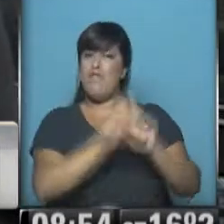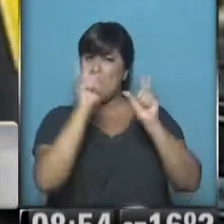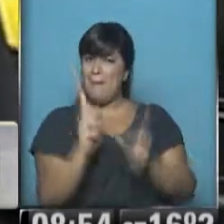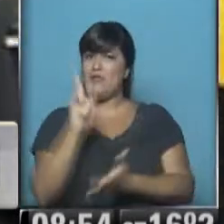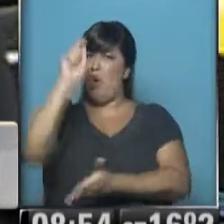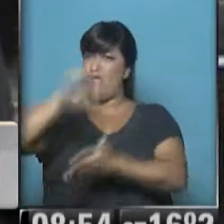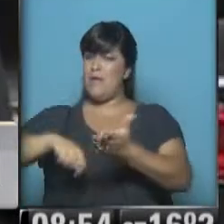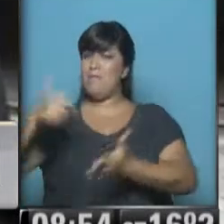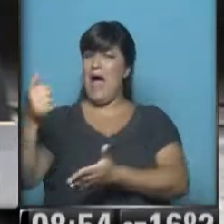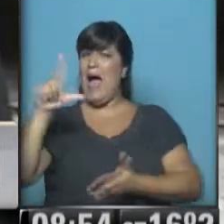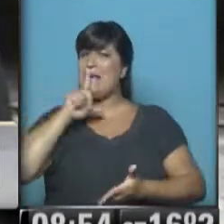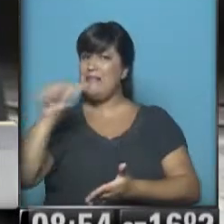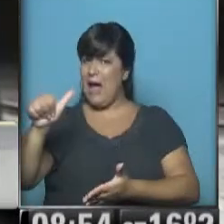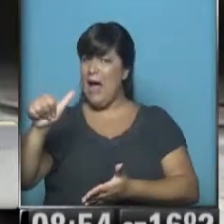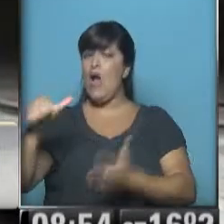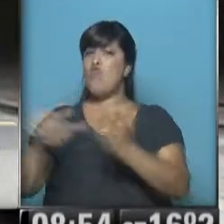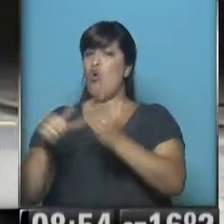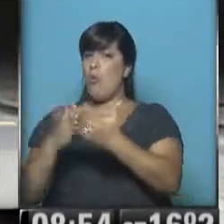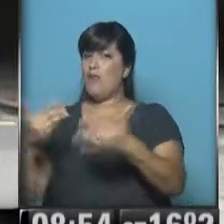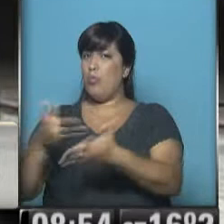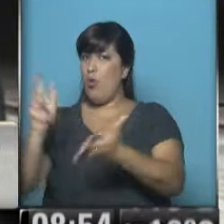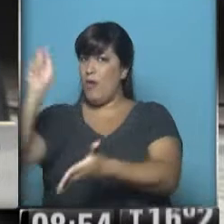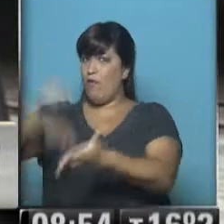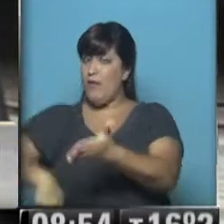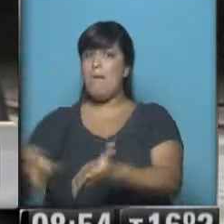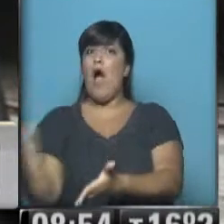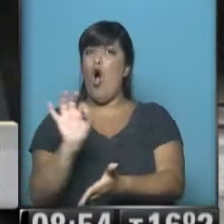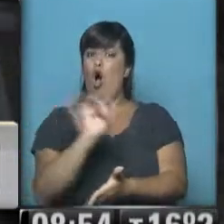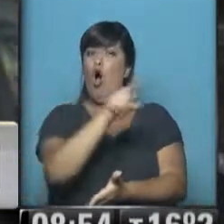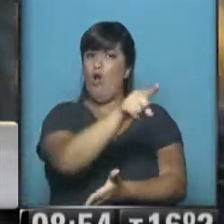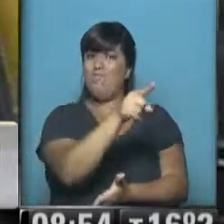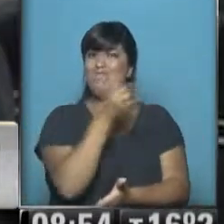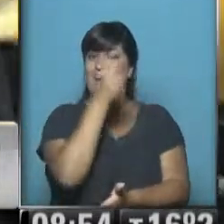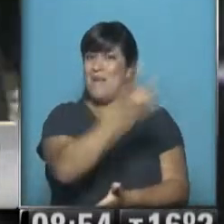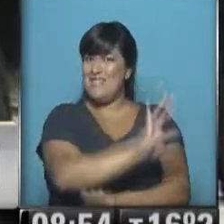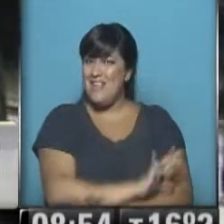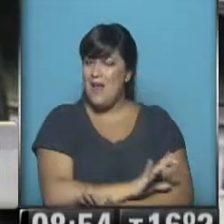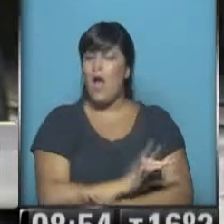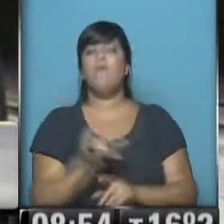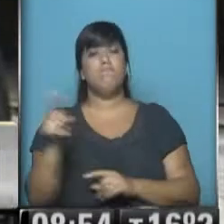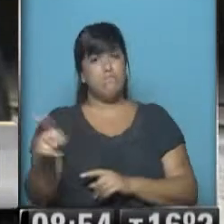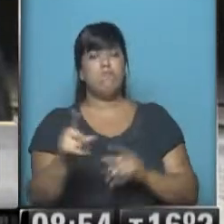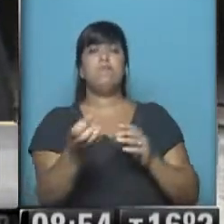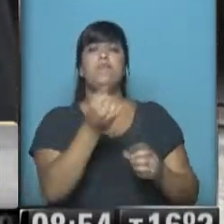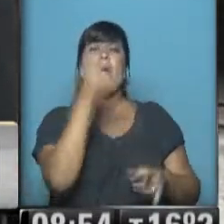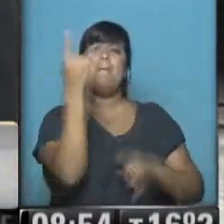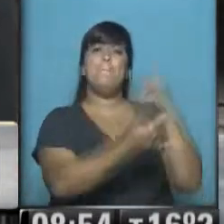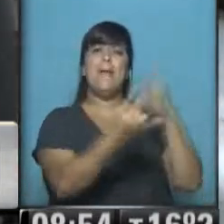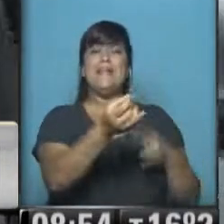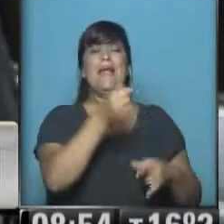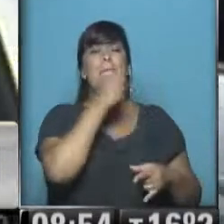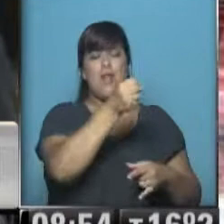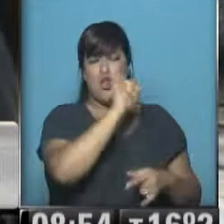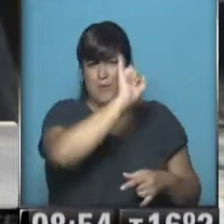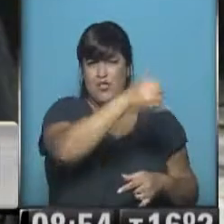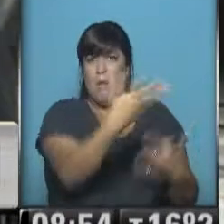en un documento público o si se va a rectificar. Tengamos en cuenta que no es ilegal mentirle al periodismo, pero sí